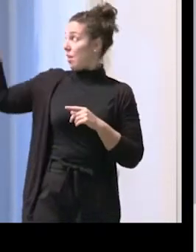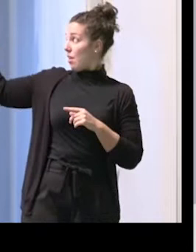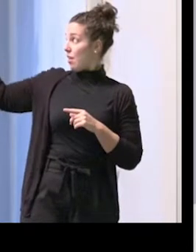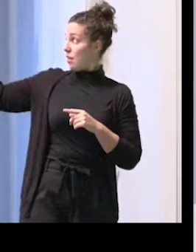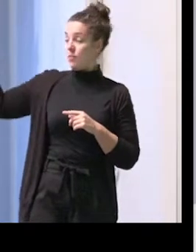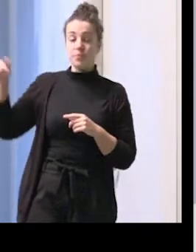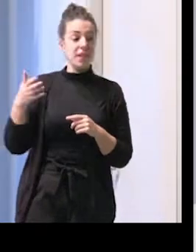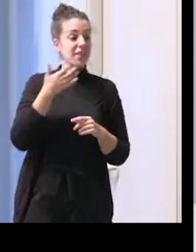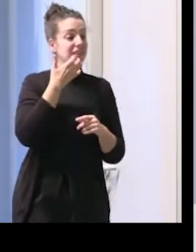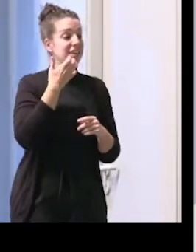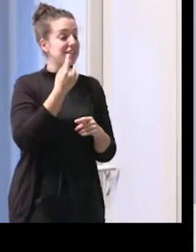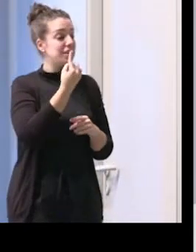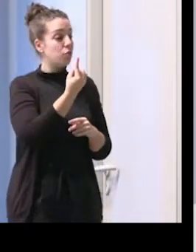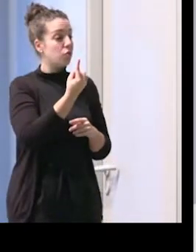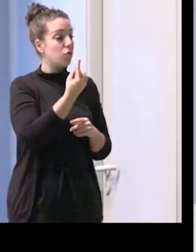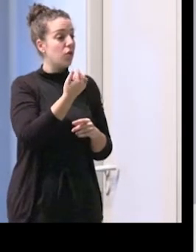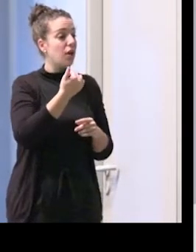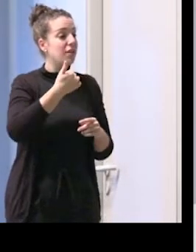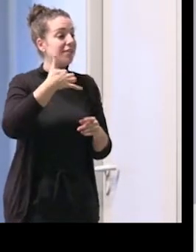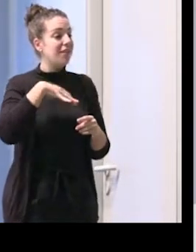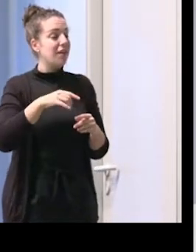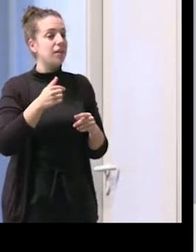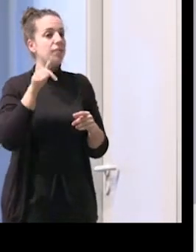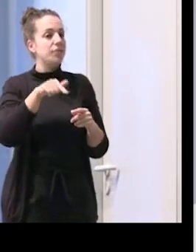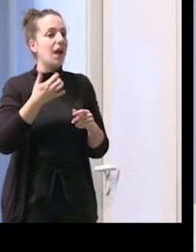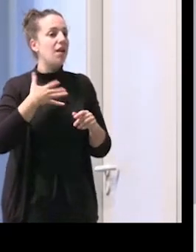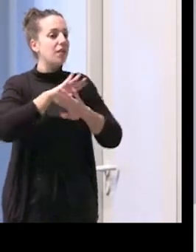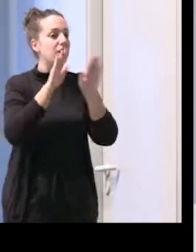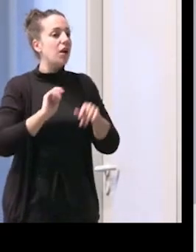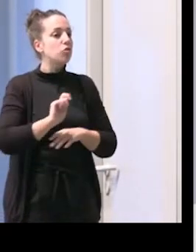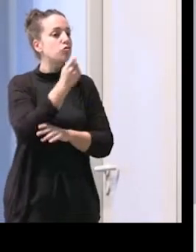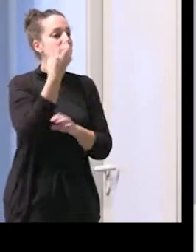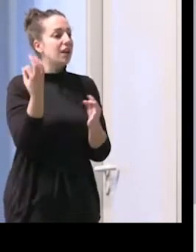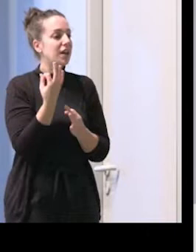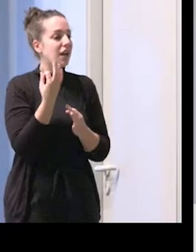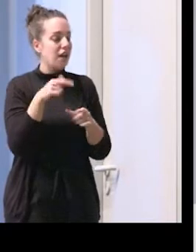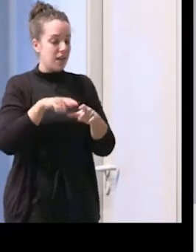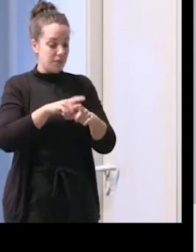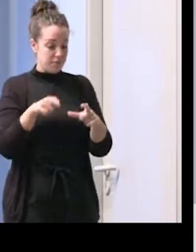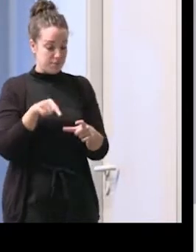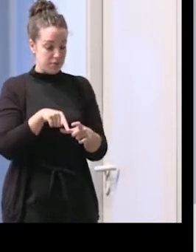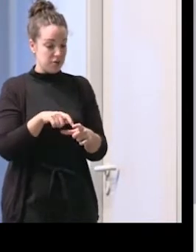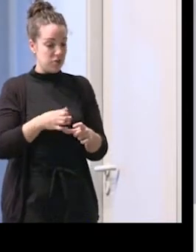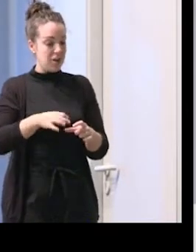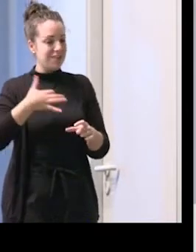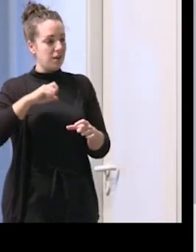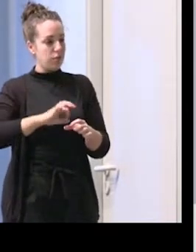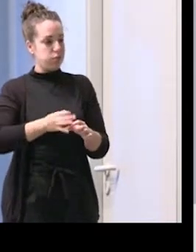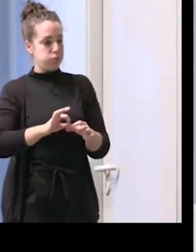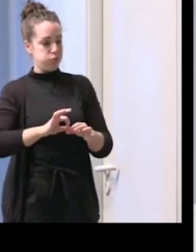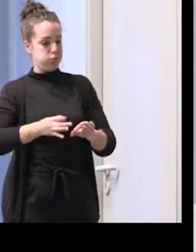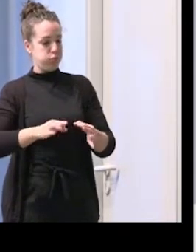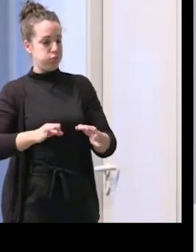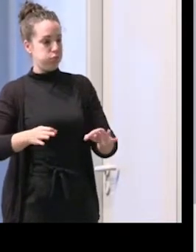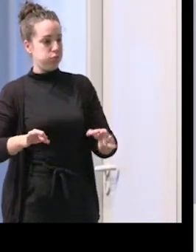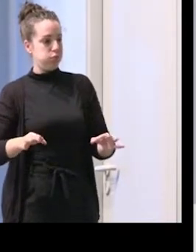uno hace la sobreexpresión de estos 4 genes, lo que consigue es que ese fibroblasto se reprograme. Haga como cuando